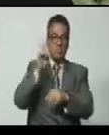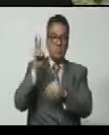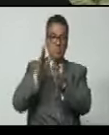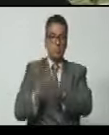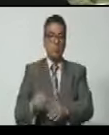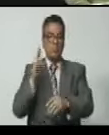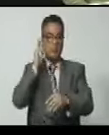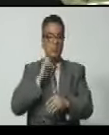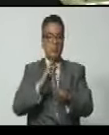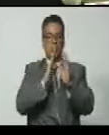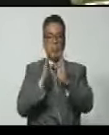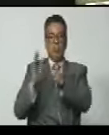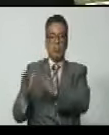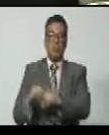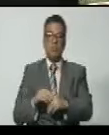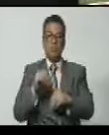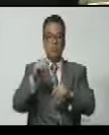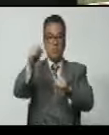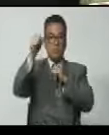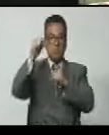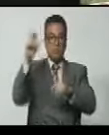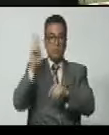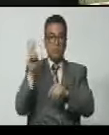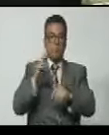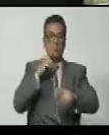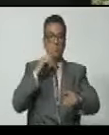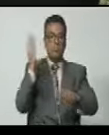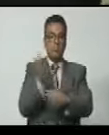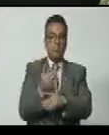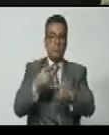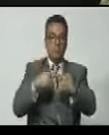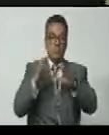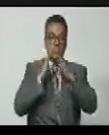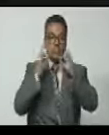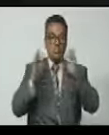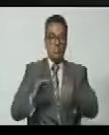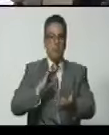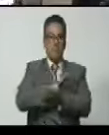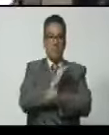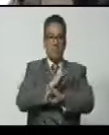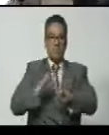Venezuela y Bolívar organizado. Así que viva Venezuela y basta de medidas injustas.